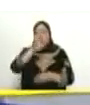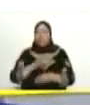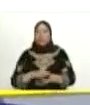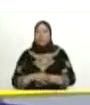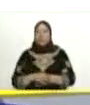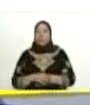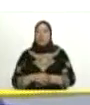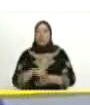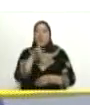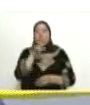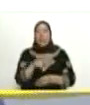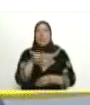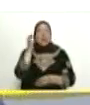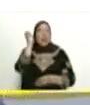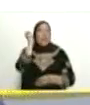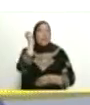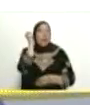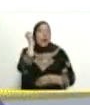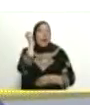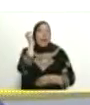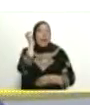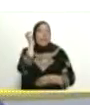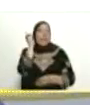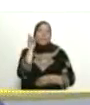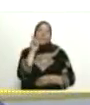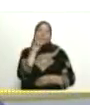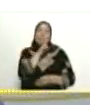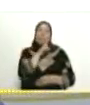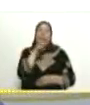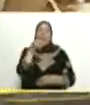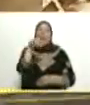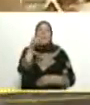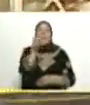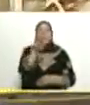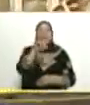A Marisol Gómez, Marisol.